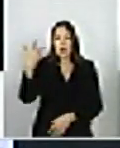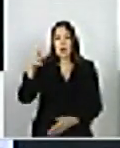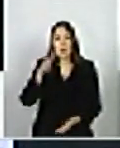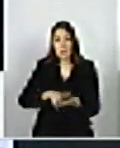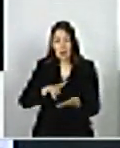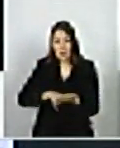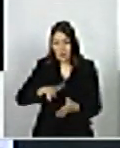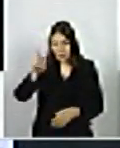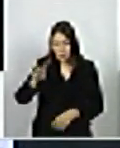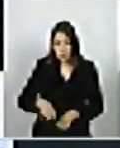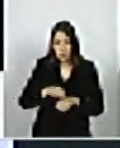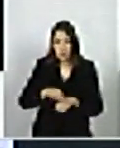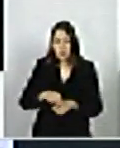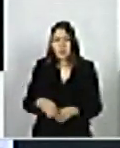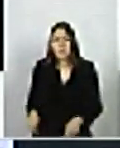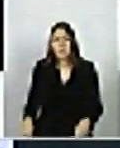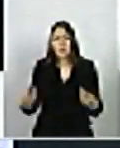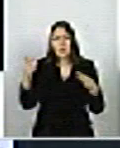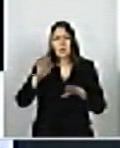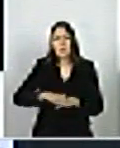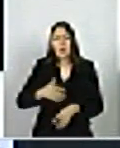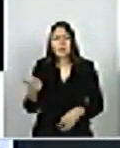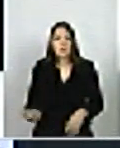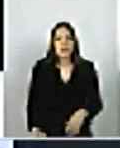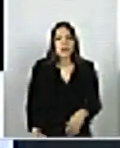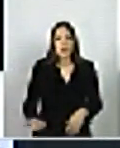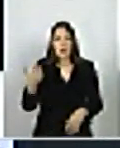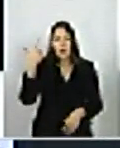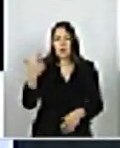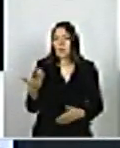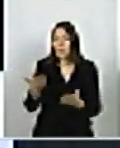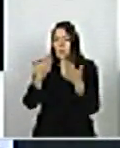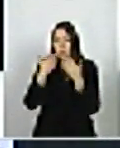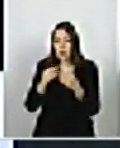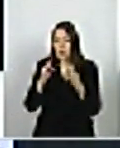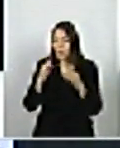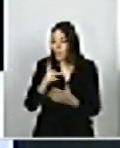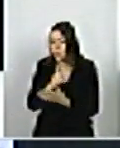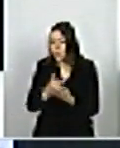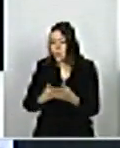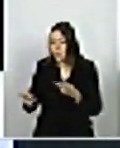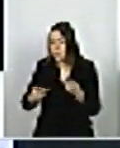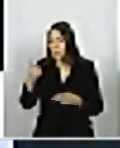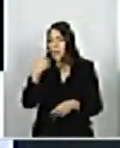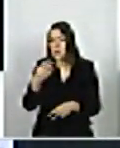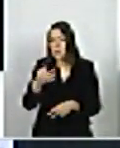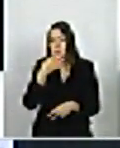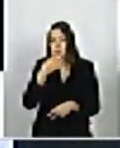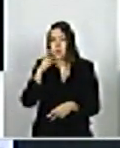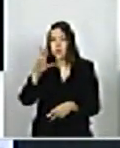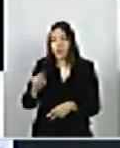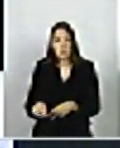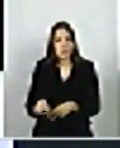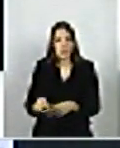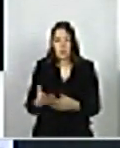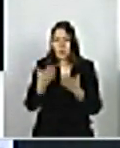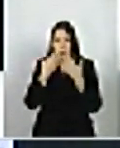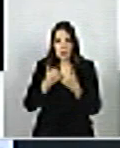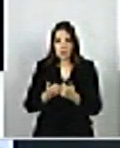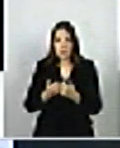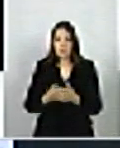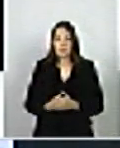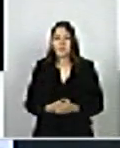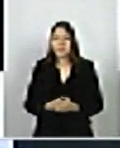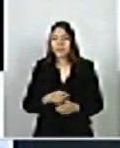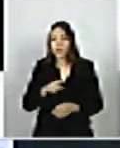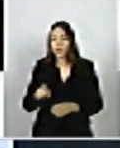la realidad. No ha habido política de Estado en materia de medicinas, ha habido cesión, sí, a